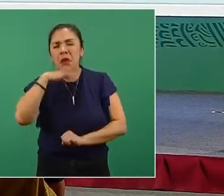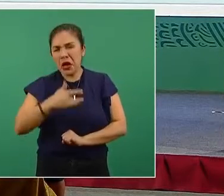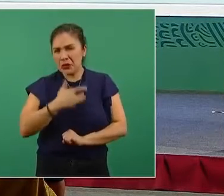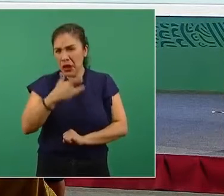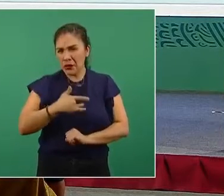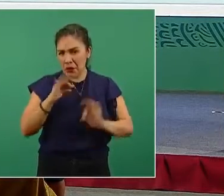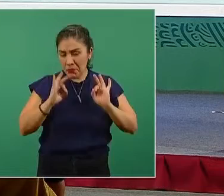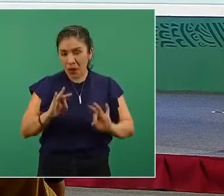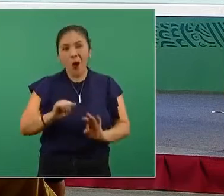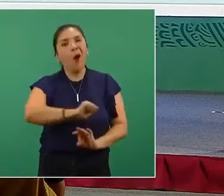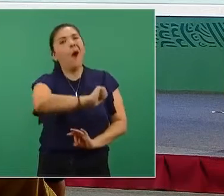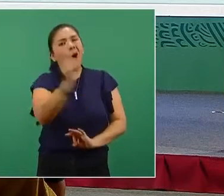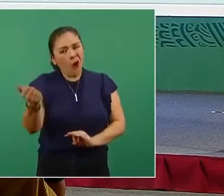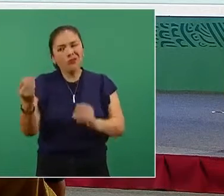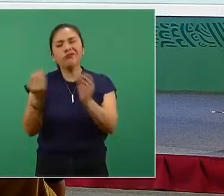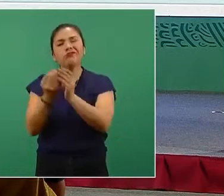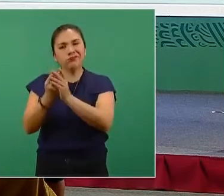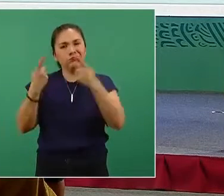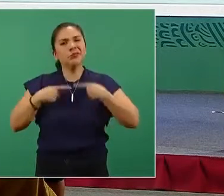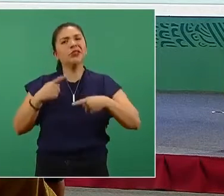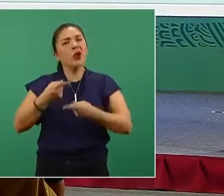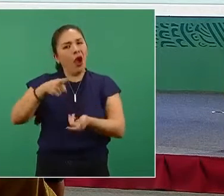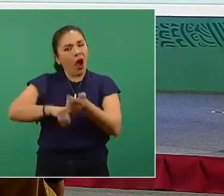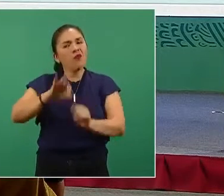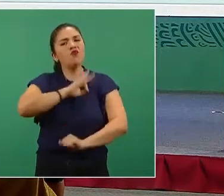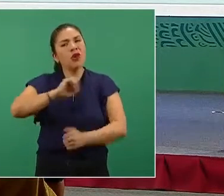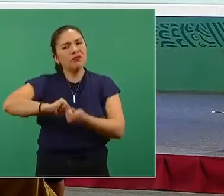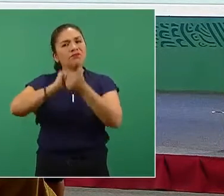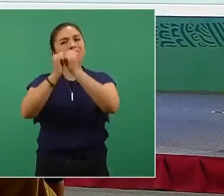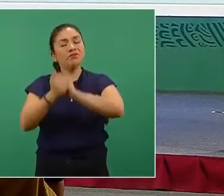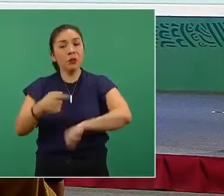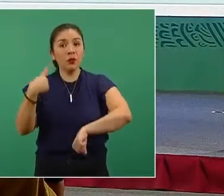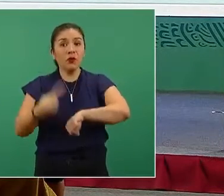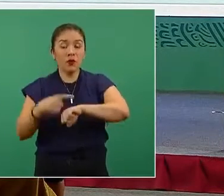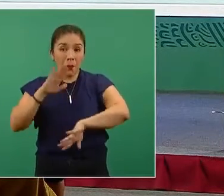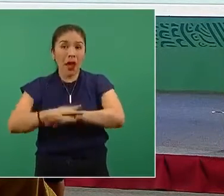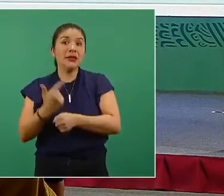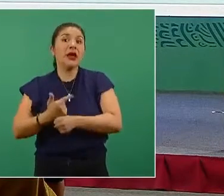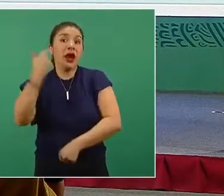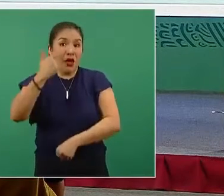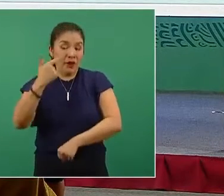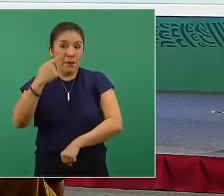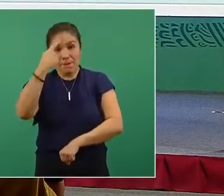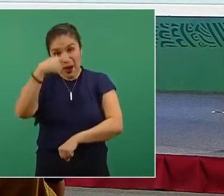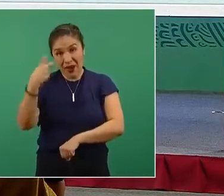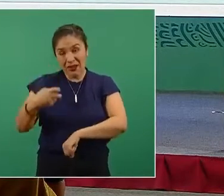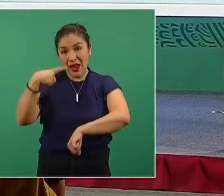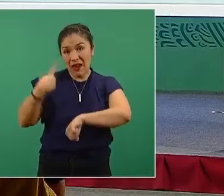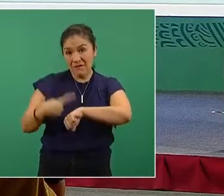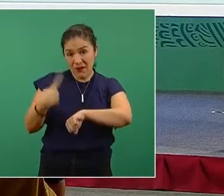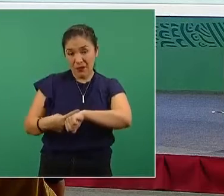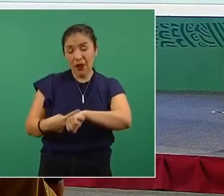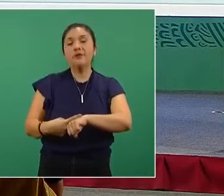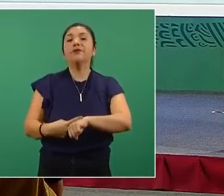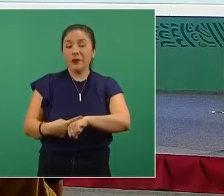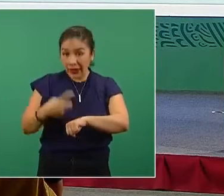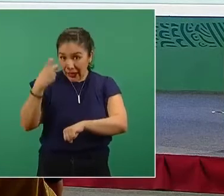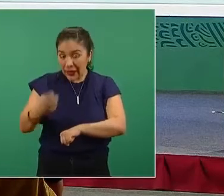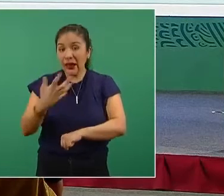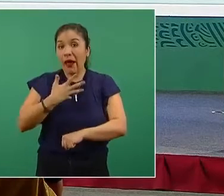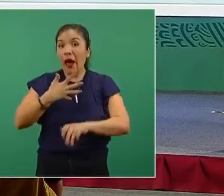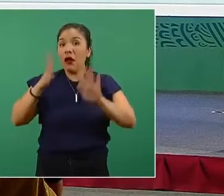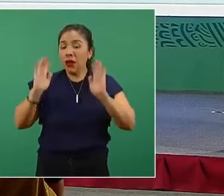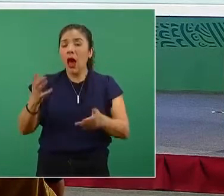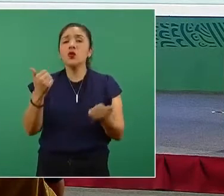hay un grupo de personas que desarrolla COVID grave y COVID crítico, y de este último grupo hay